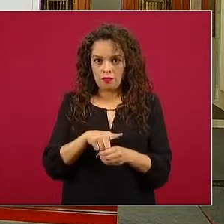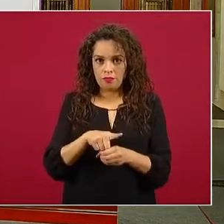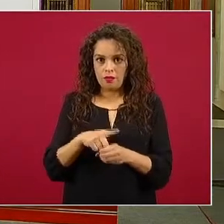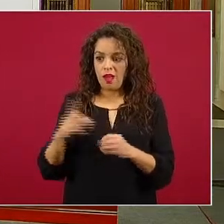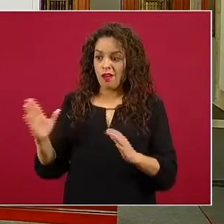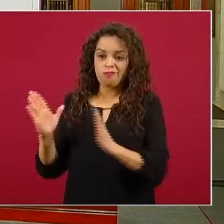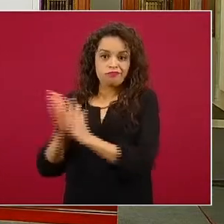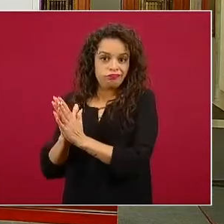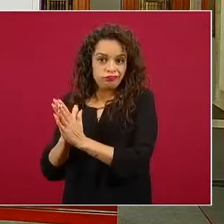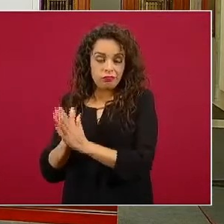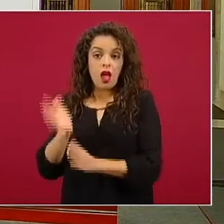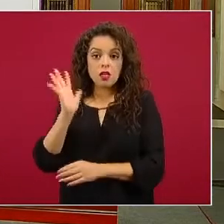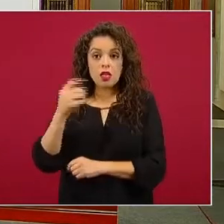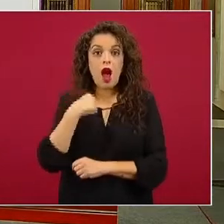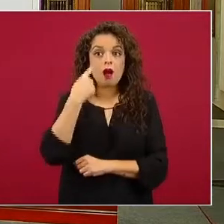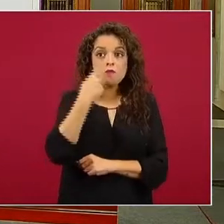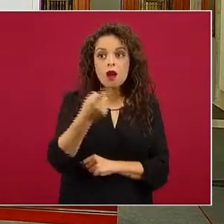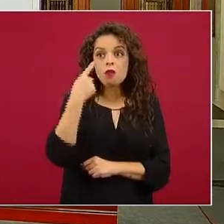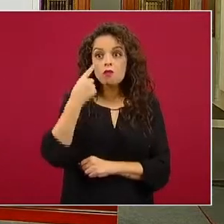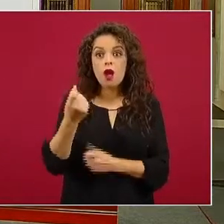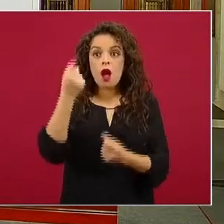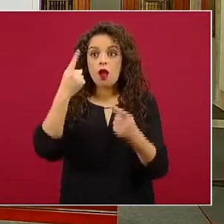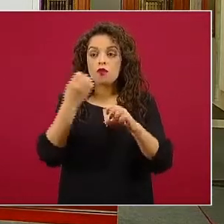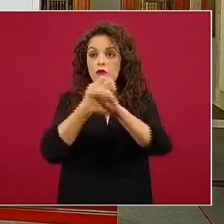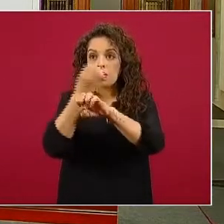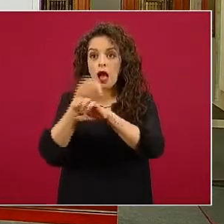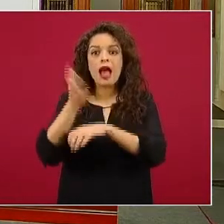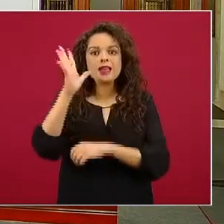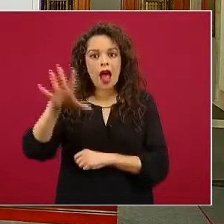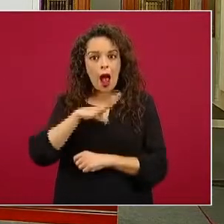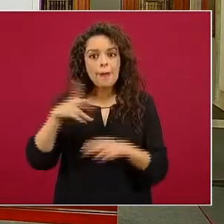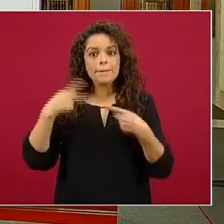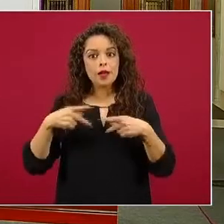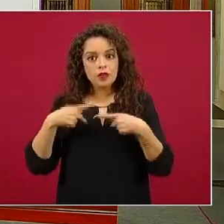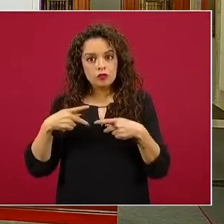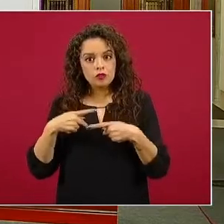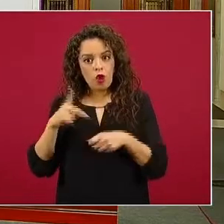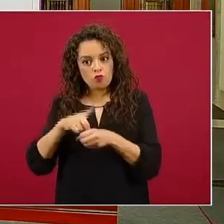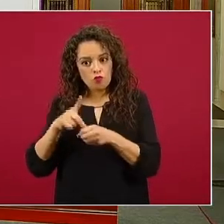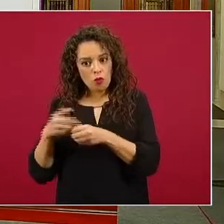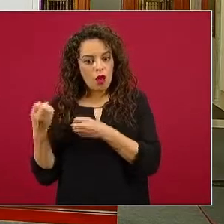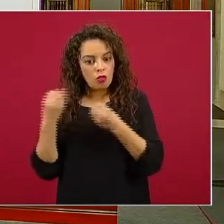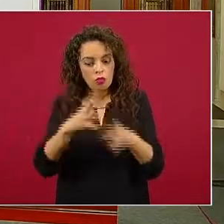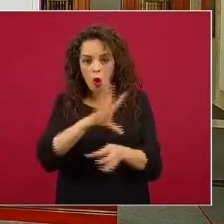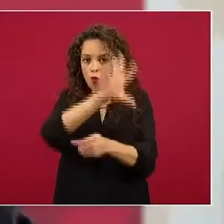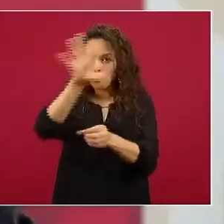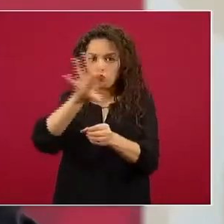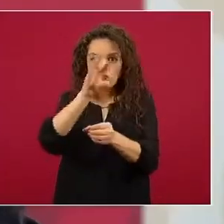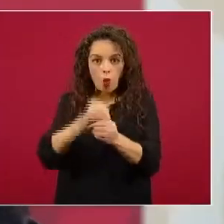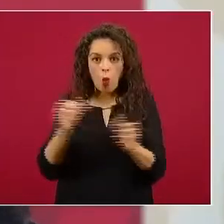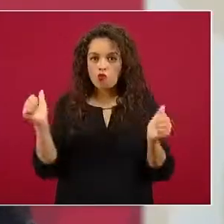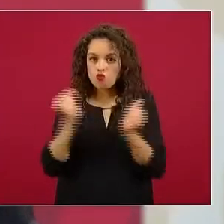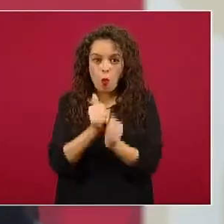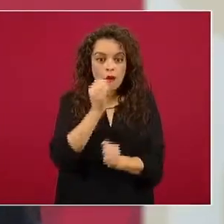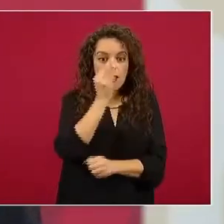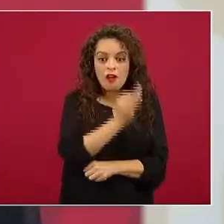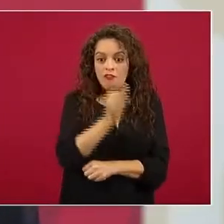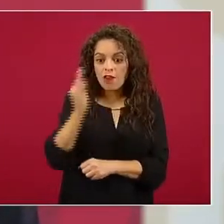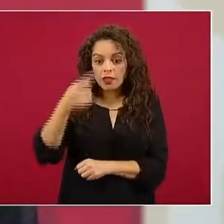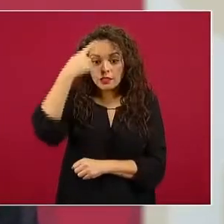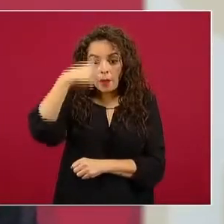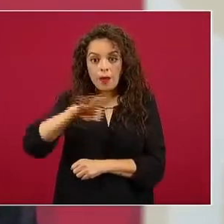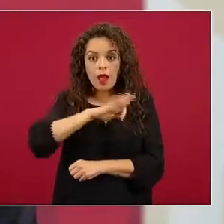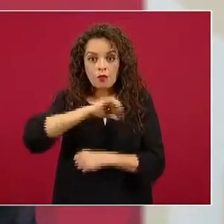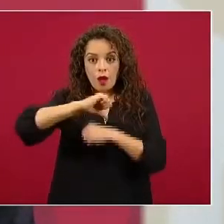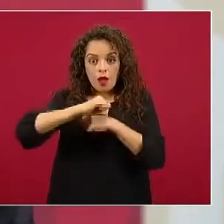las entidades federativas, donde ya tienen donador, protocolo completo, casi fecha de trasplante, y se